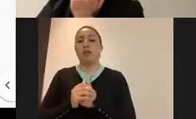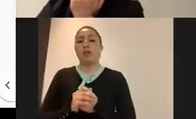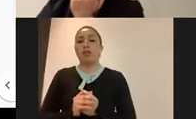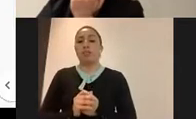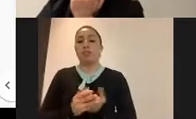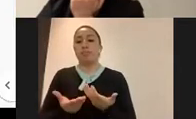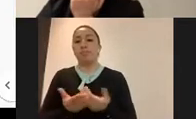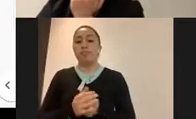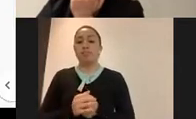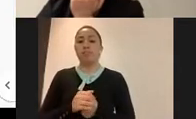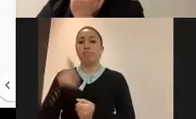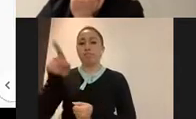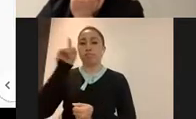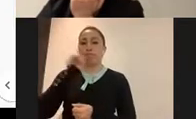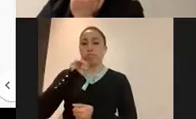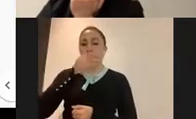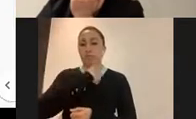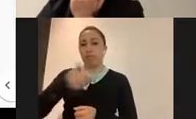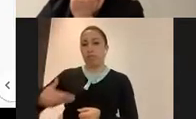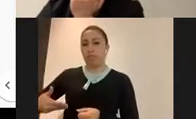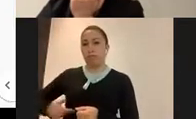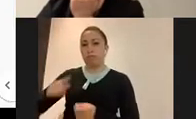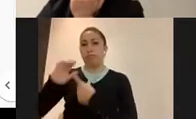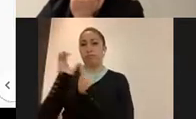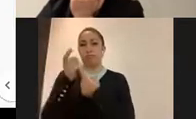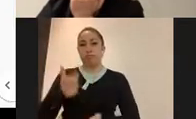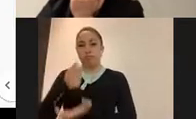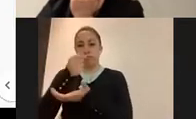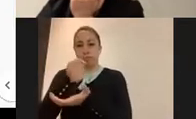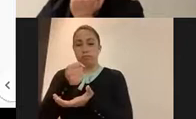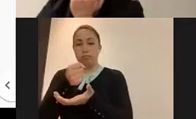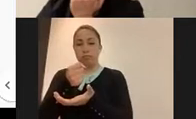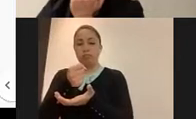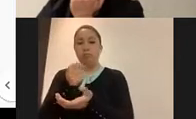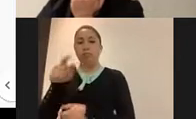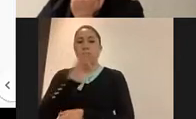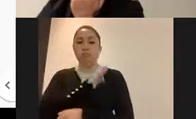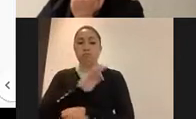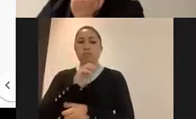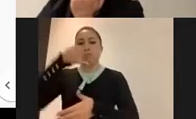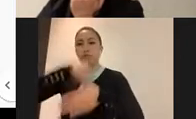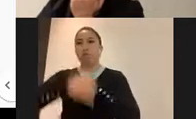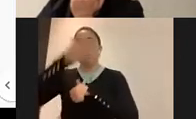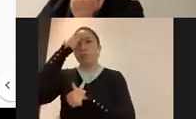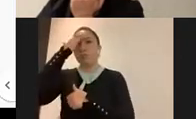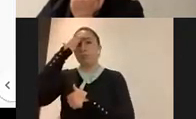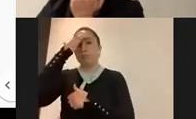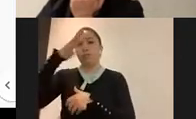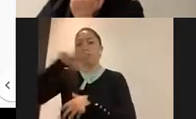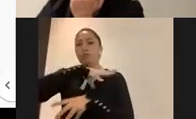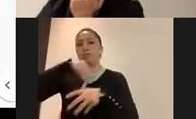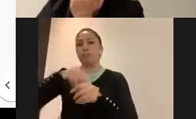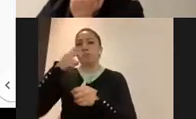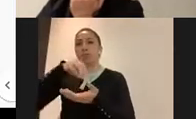que la presidencia de la Comisión de Presupuesto y Cuenta Pública pueda tener conocimiento de